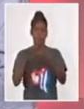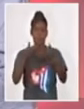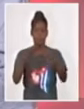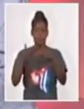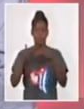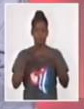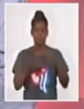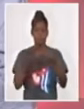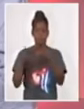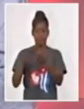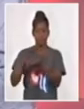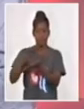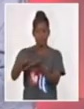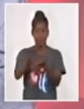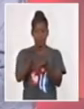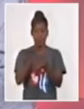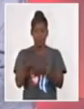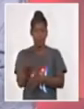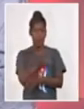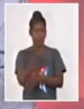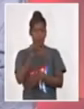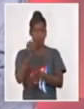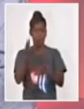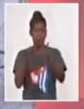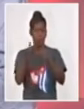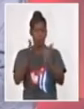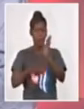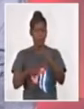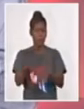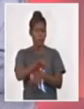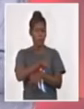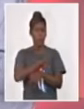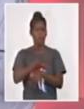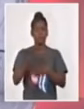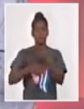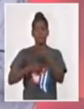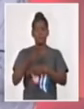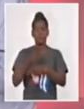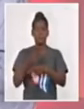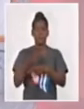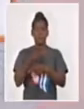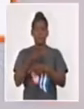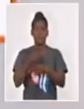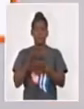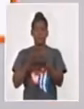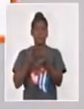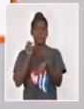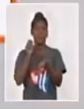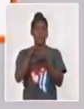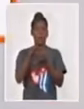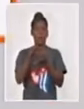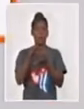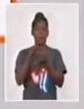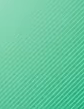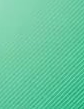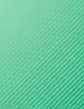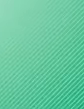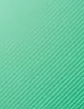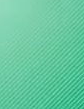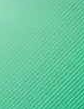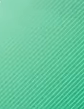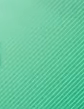último periodo, en el último mes, se han realizado transacciones por más de 2 millones de pesos.